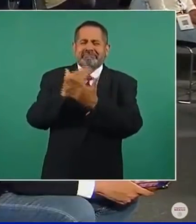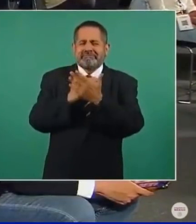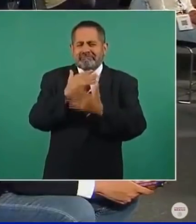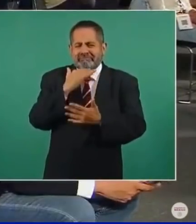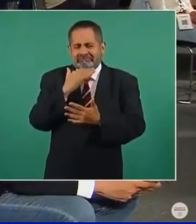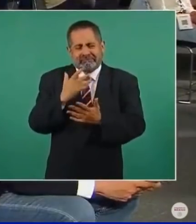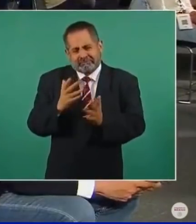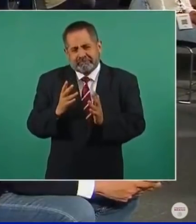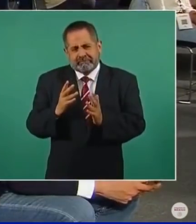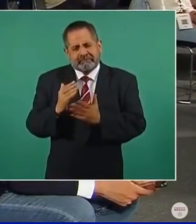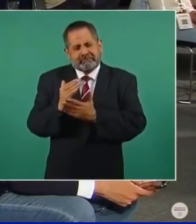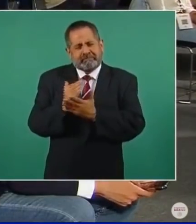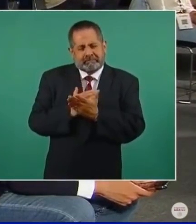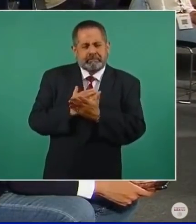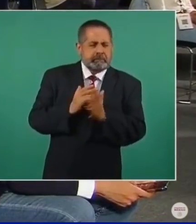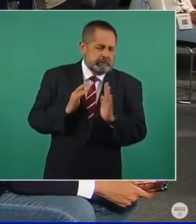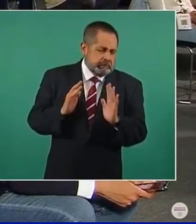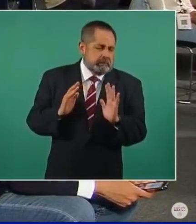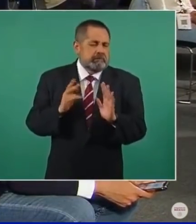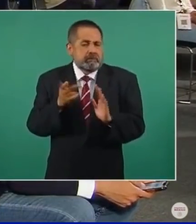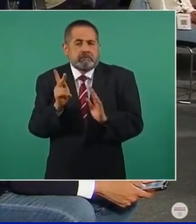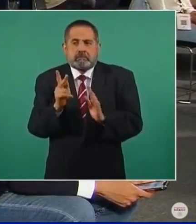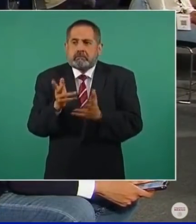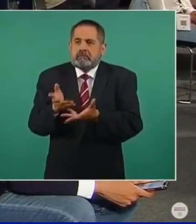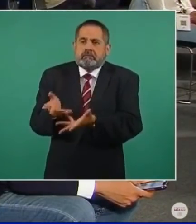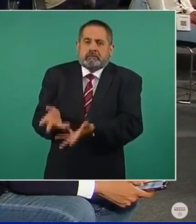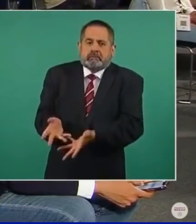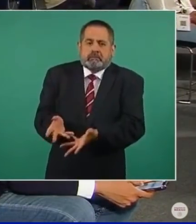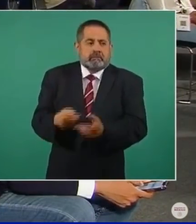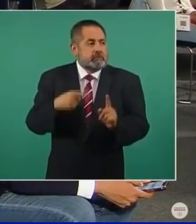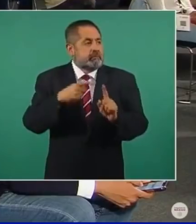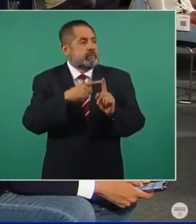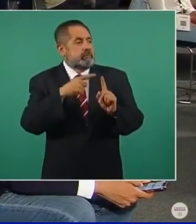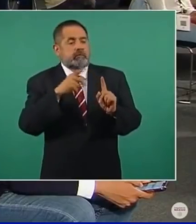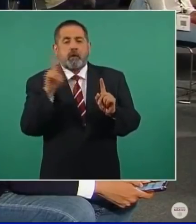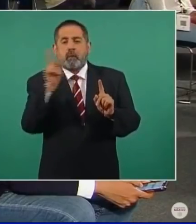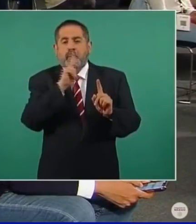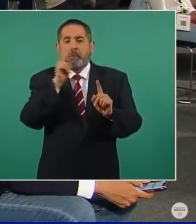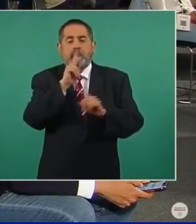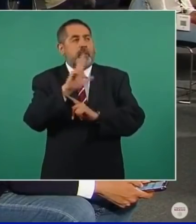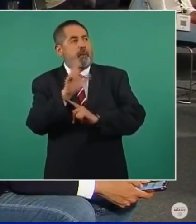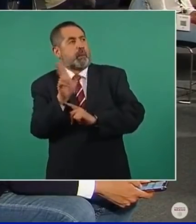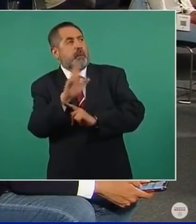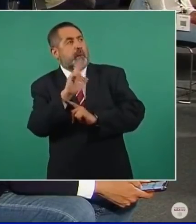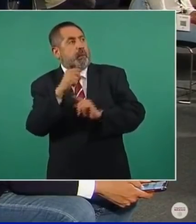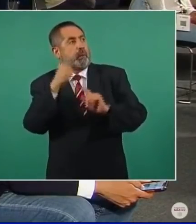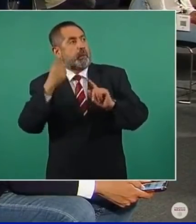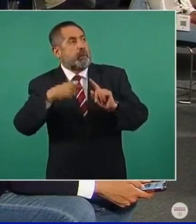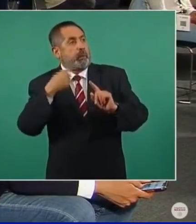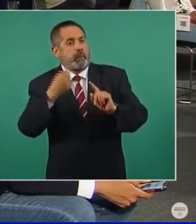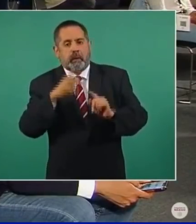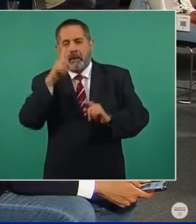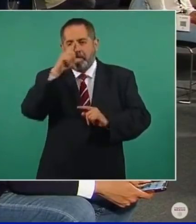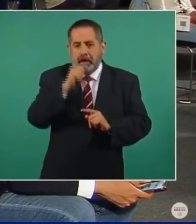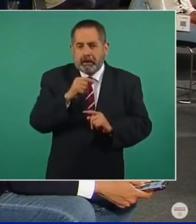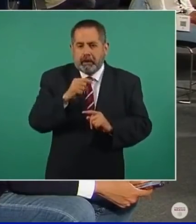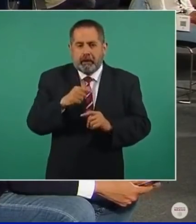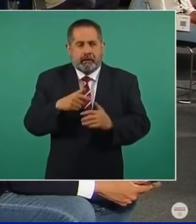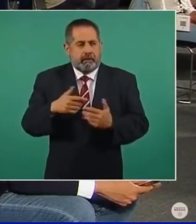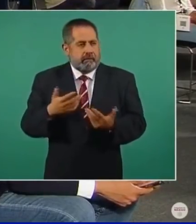cosas nocivas contra el medio ambiente, pero sigue siendo. Entonces se me hace interesante